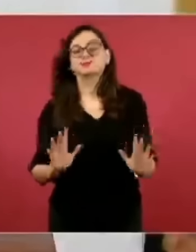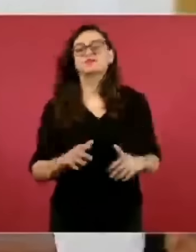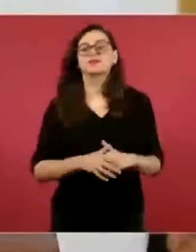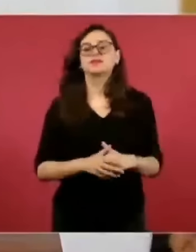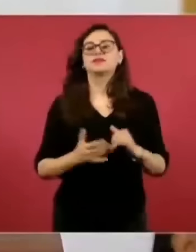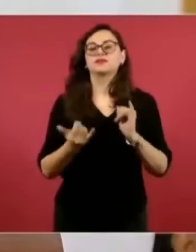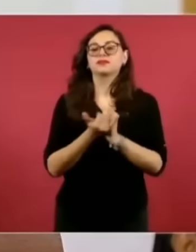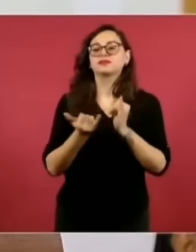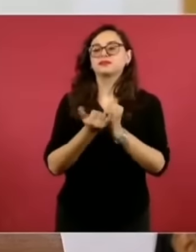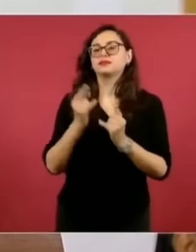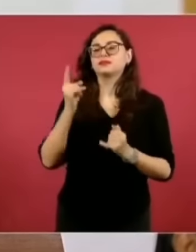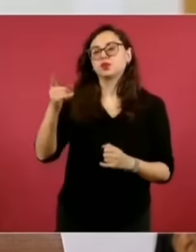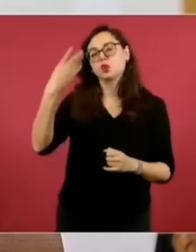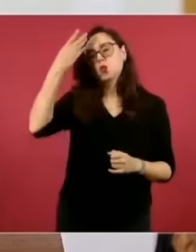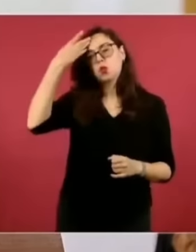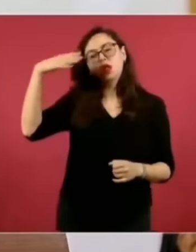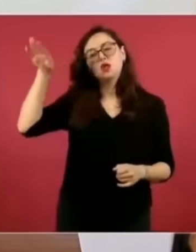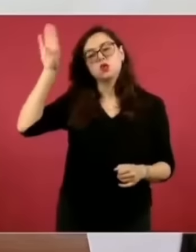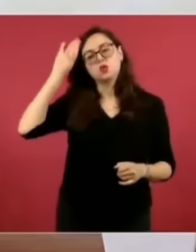Maceo, había